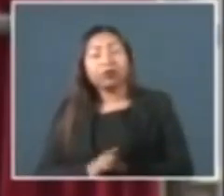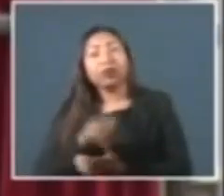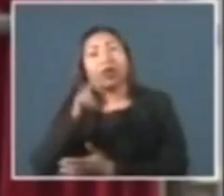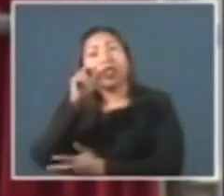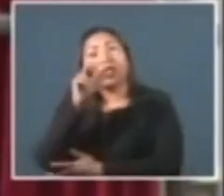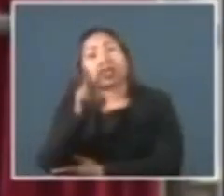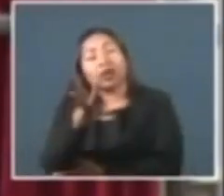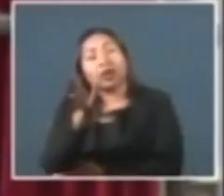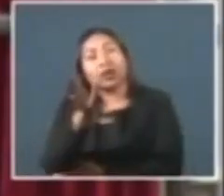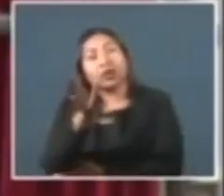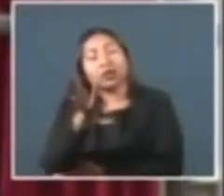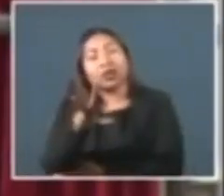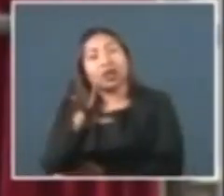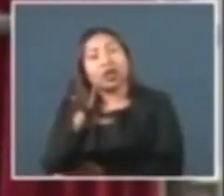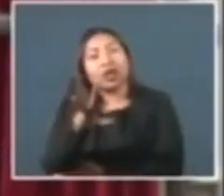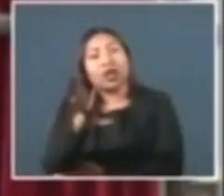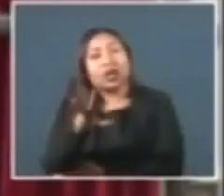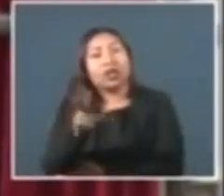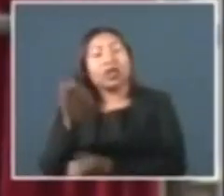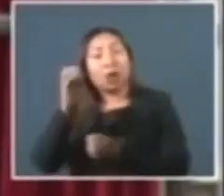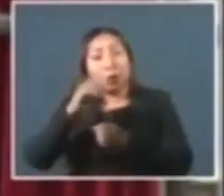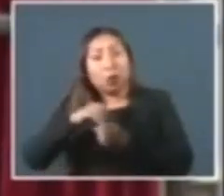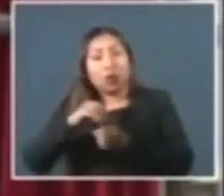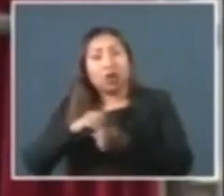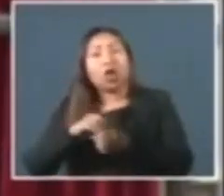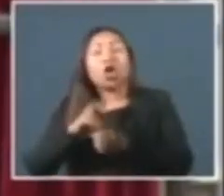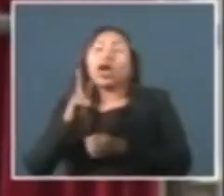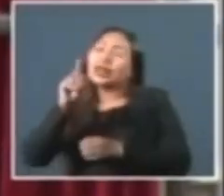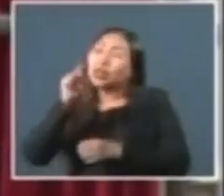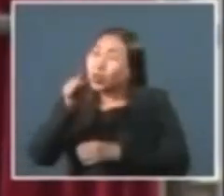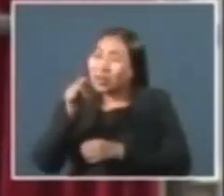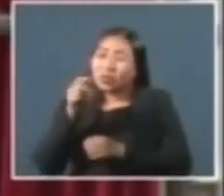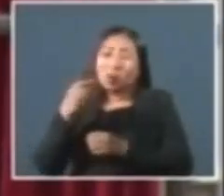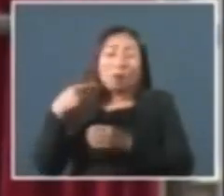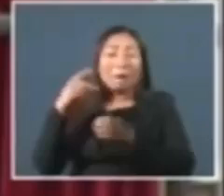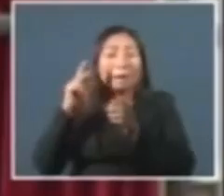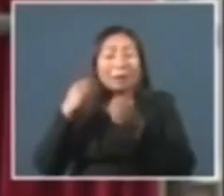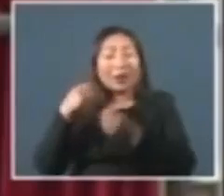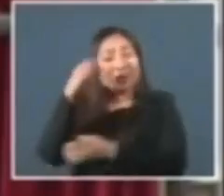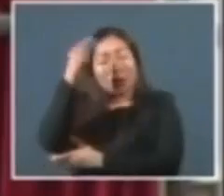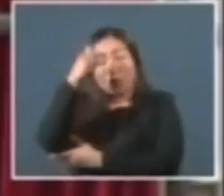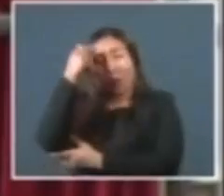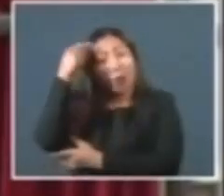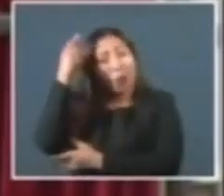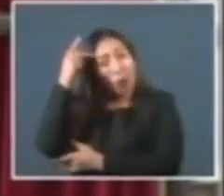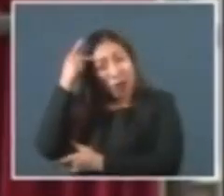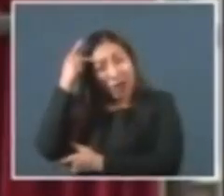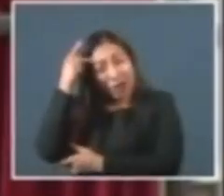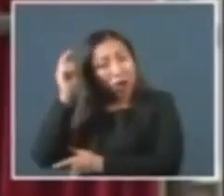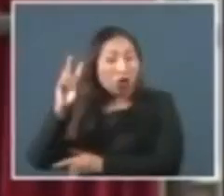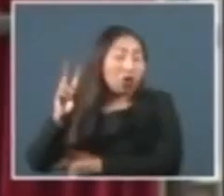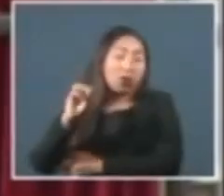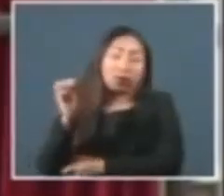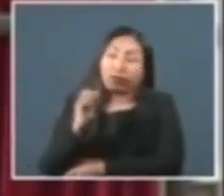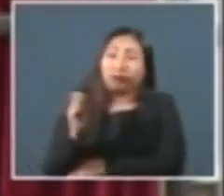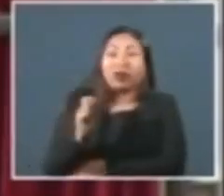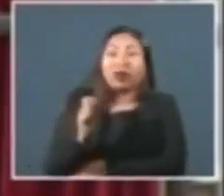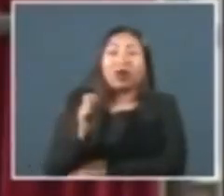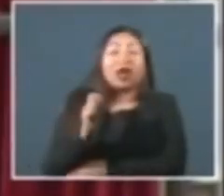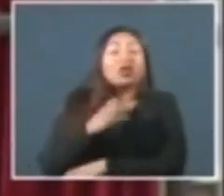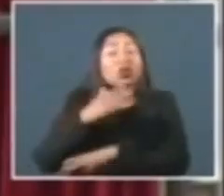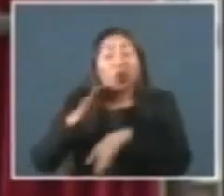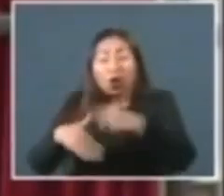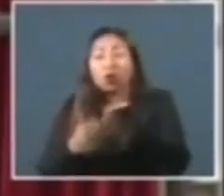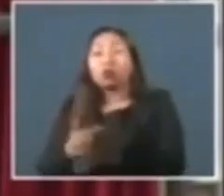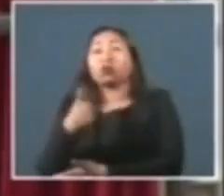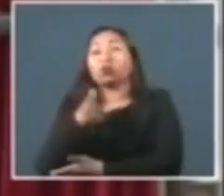la subcomisión, porque esto no es un partido político. El defensor del pueblo tiene que velar por los derechos de todos los